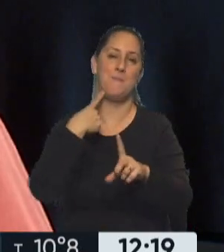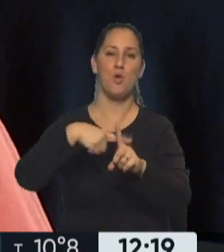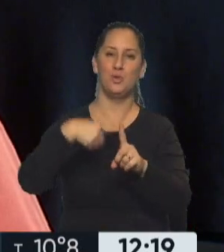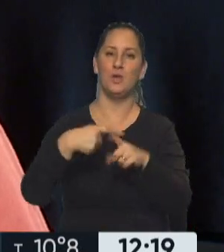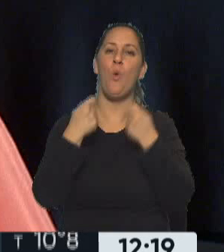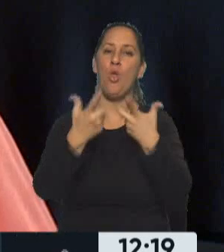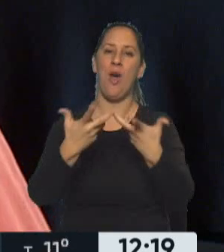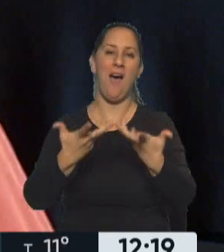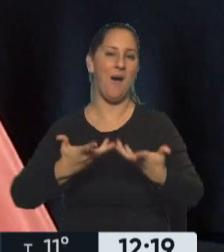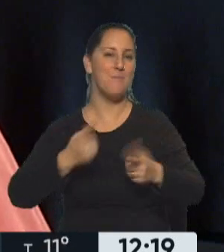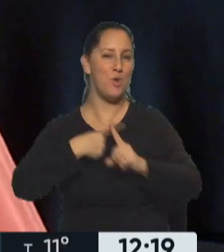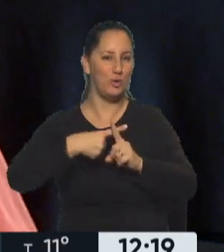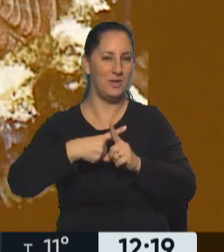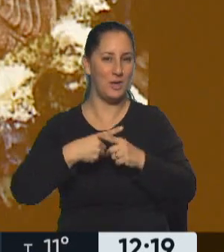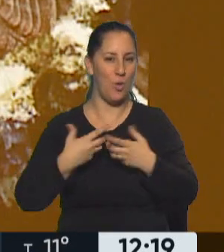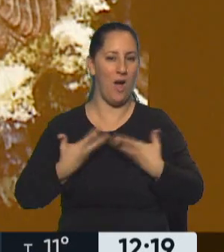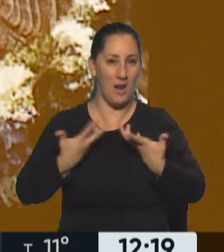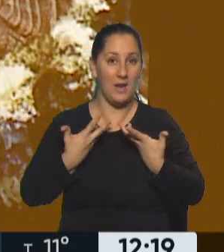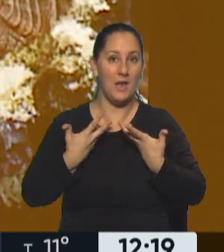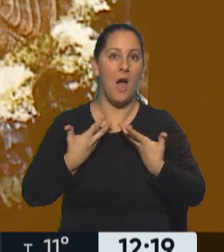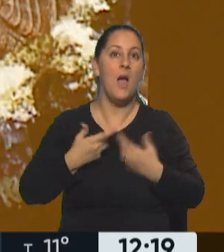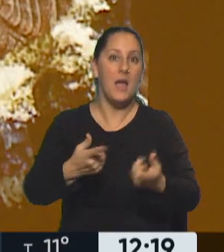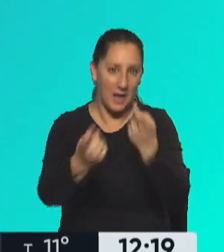pongan mucho espíritu que fue necesario para sacar semejante coloso